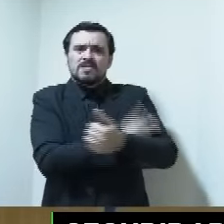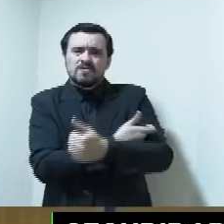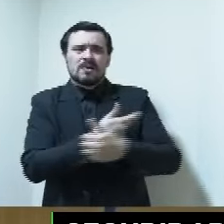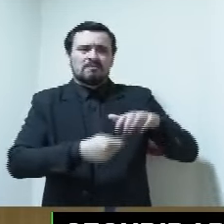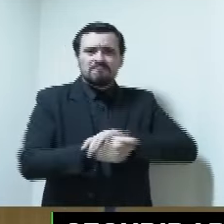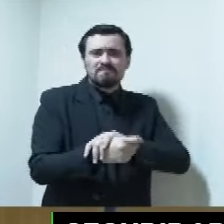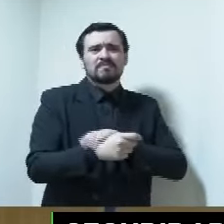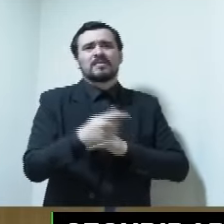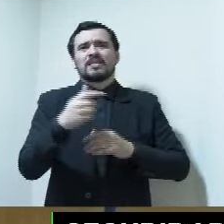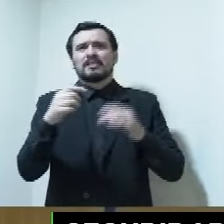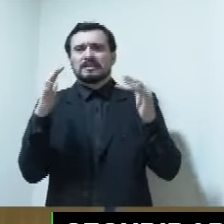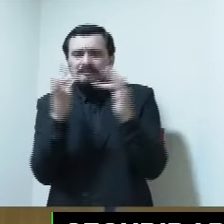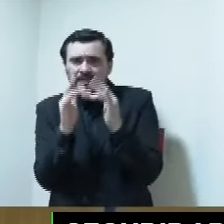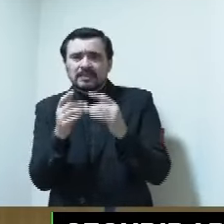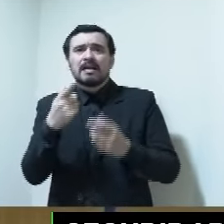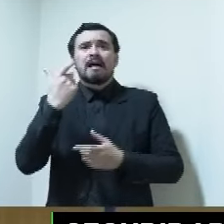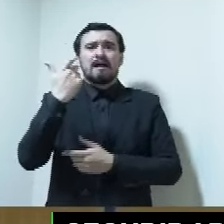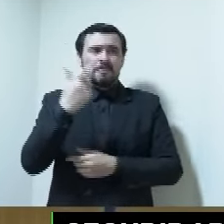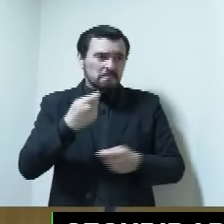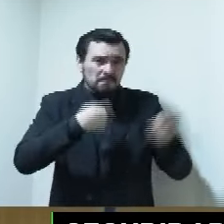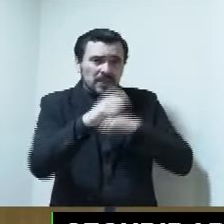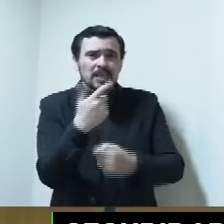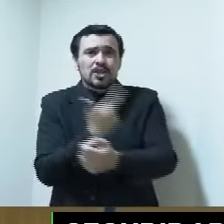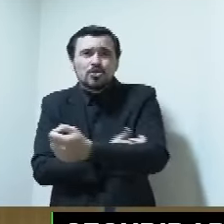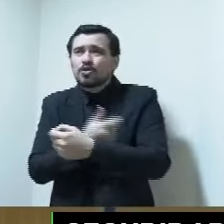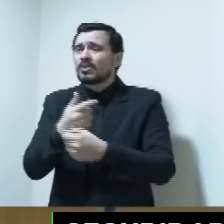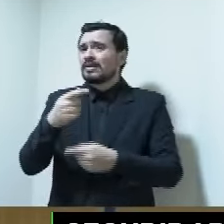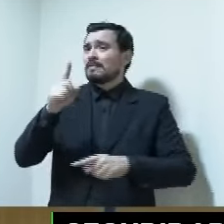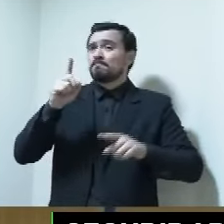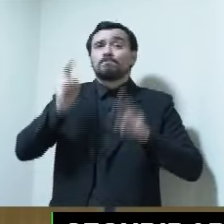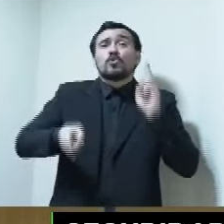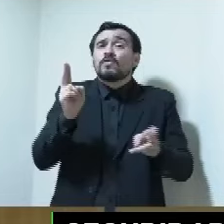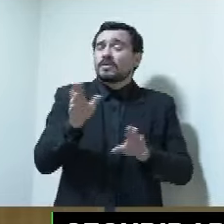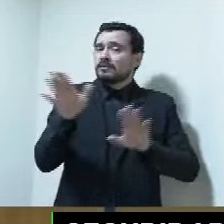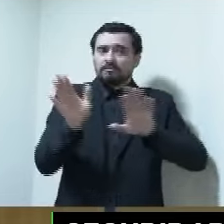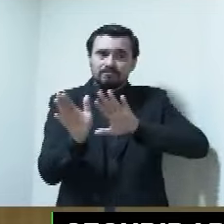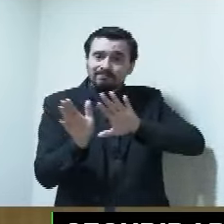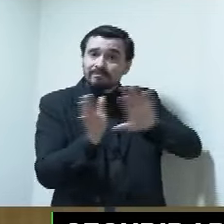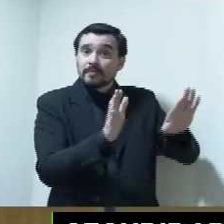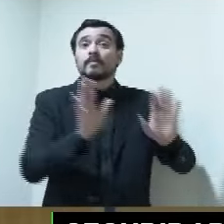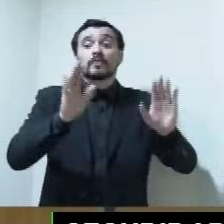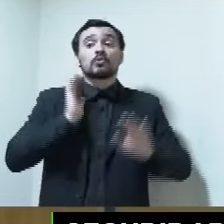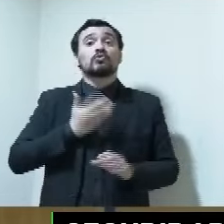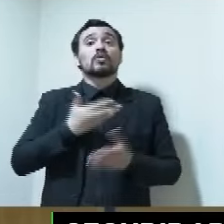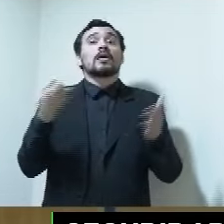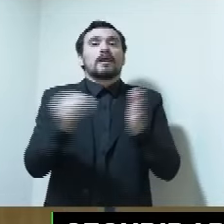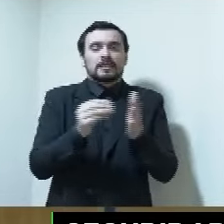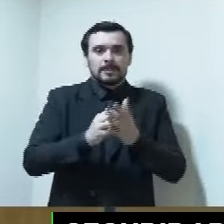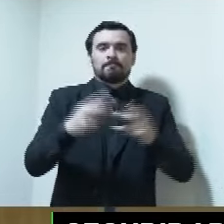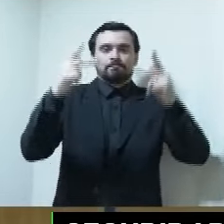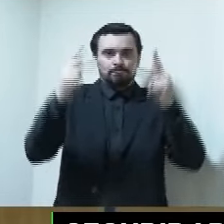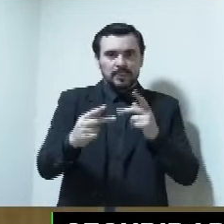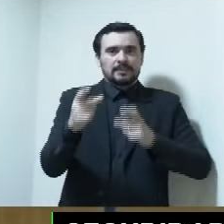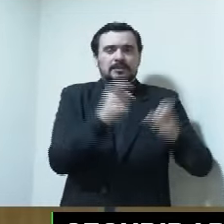el terrorismo, el tráfico de armas, drogas y sustancias ilícitas. Fruto de ello, elaboramos el Plan